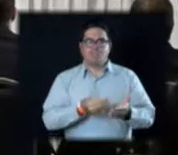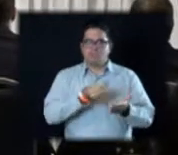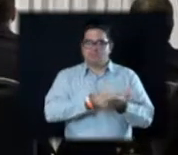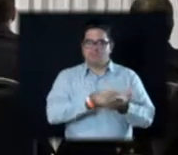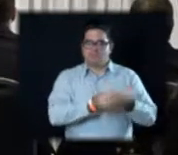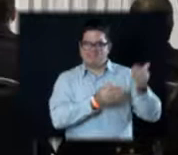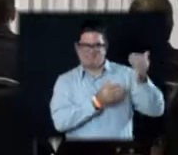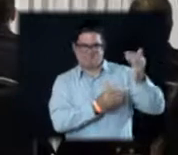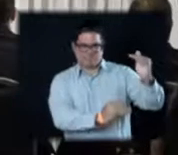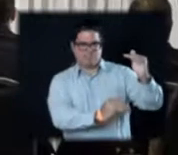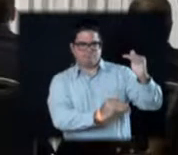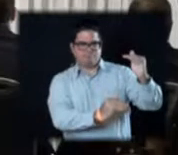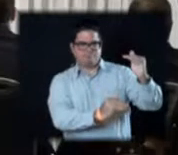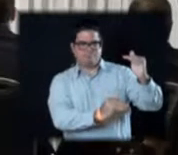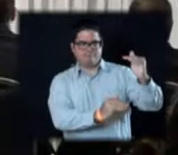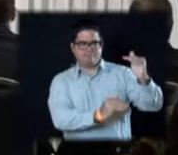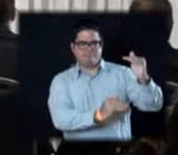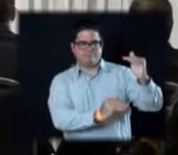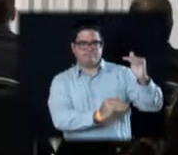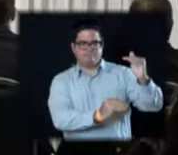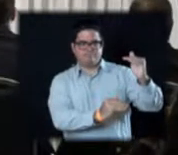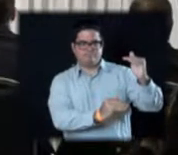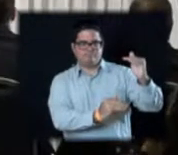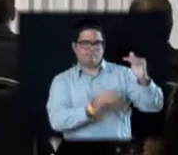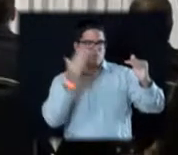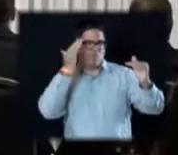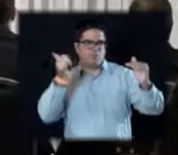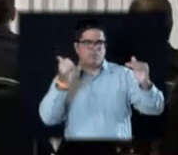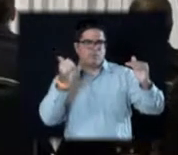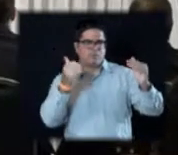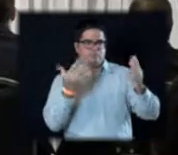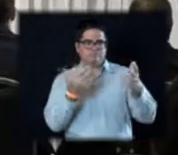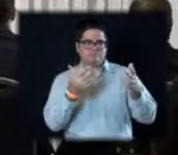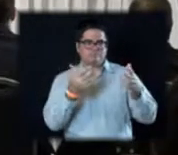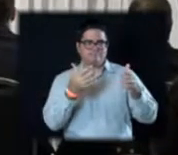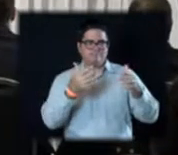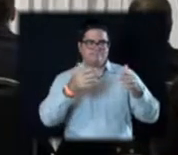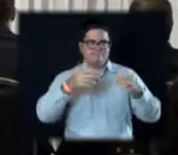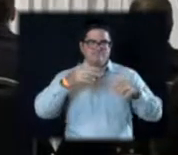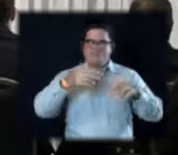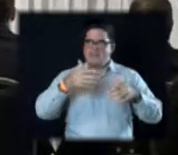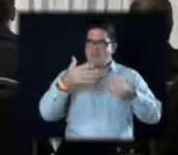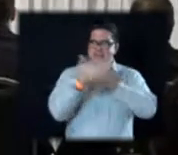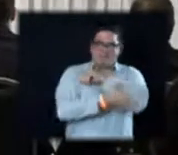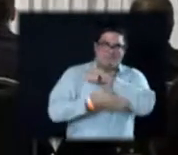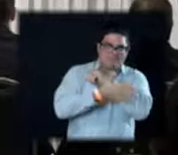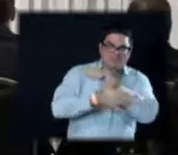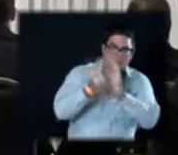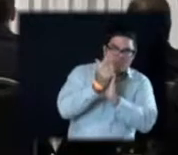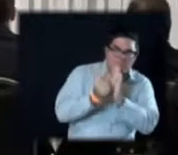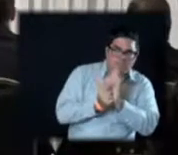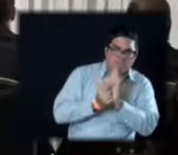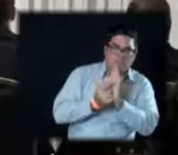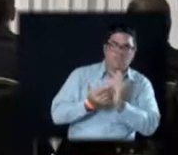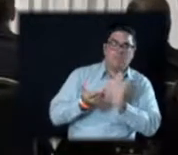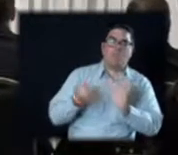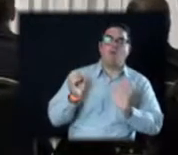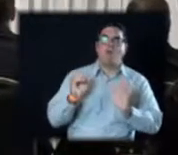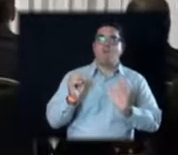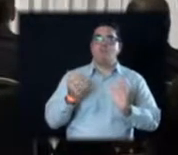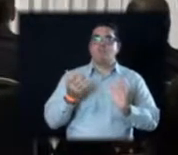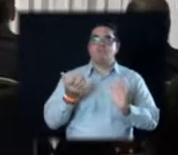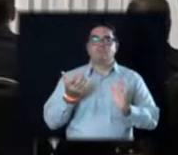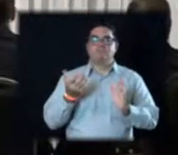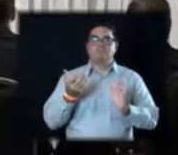restringido, que la ganancia es restringida porque es por ley local o práctica local asignado a un propósito